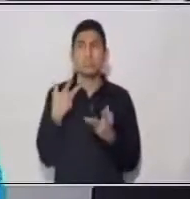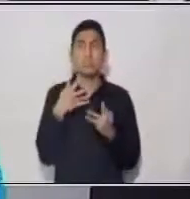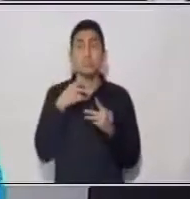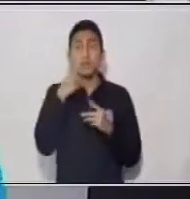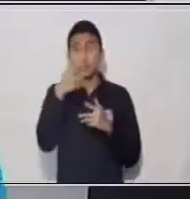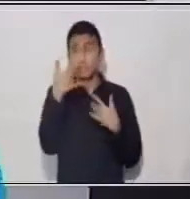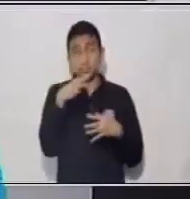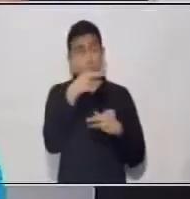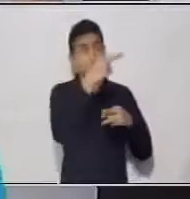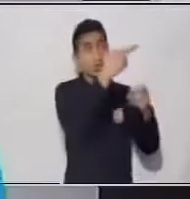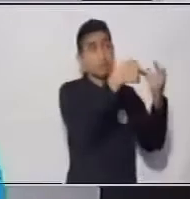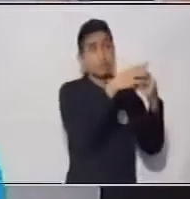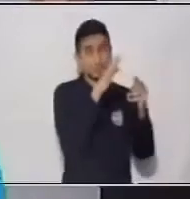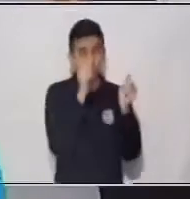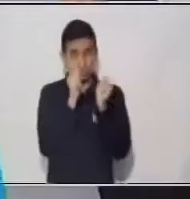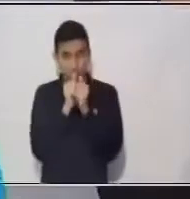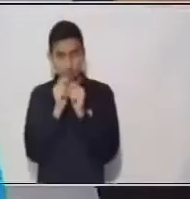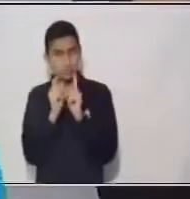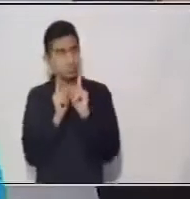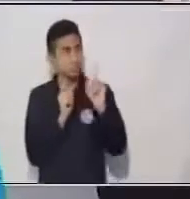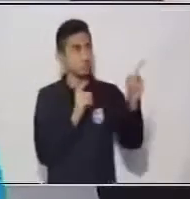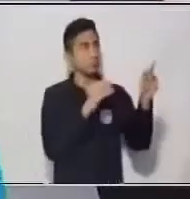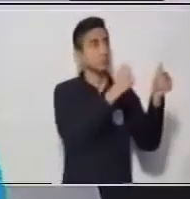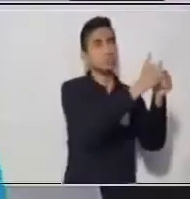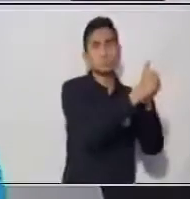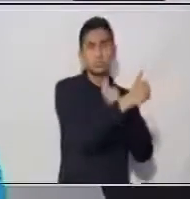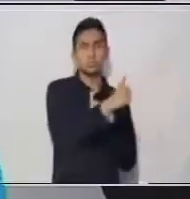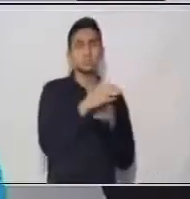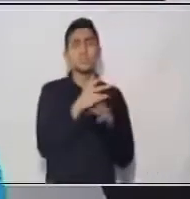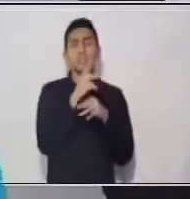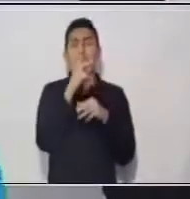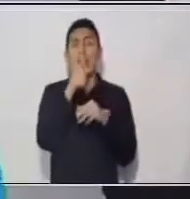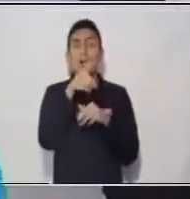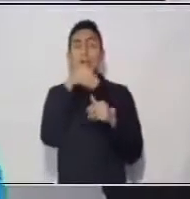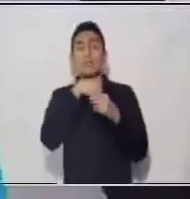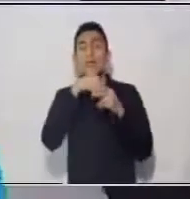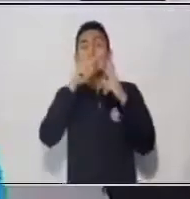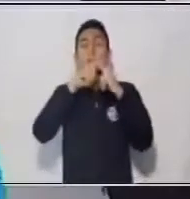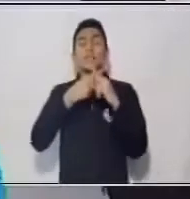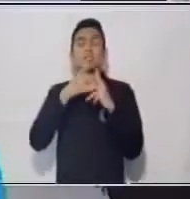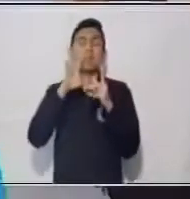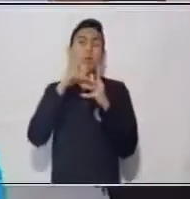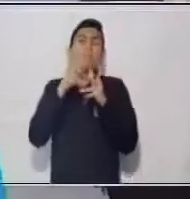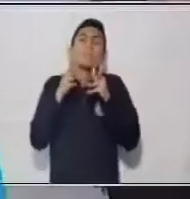si regresaste al mismo punto, entonces estás en la posición original